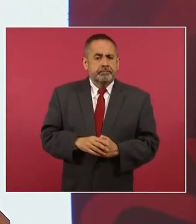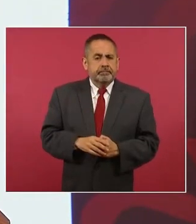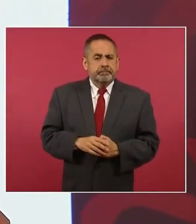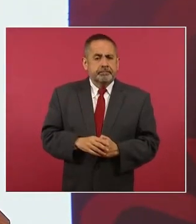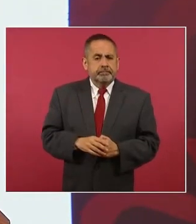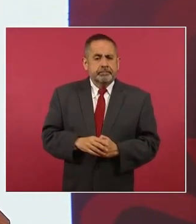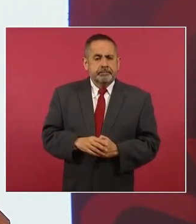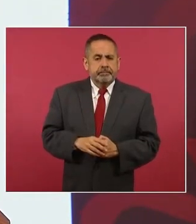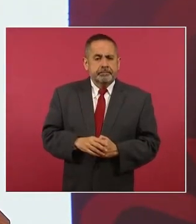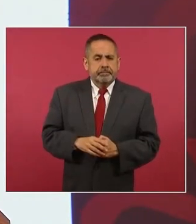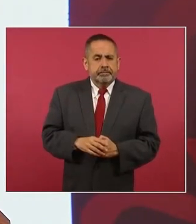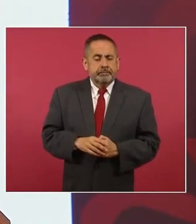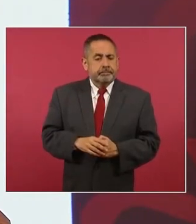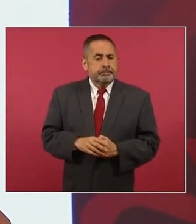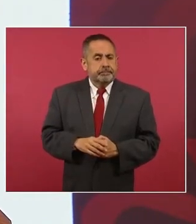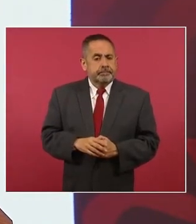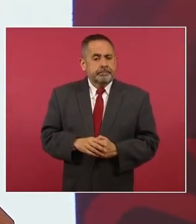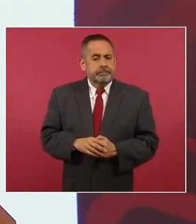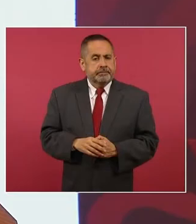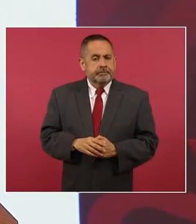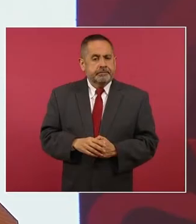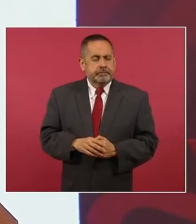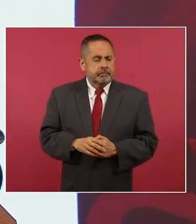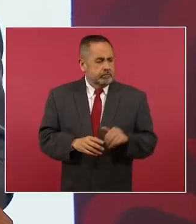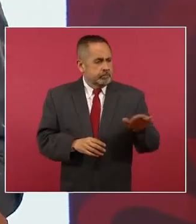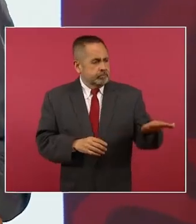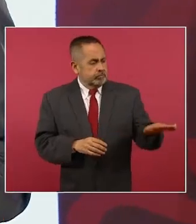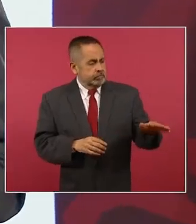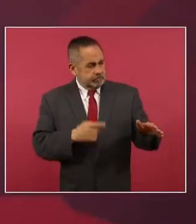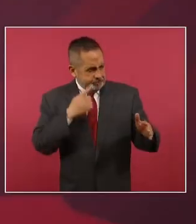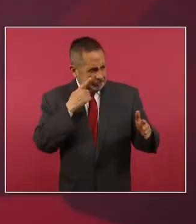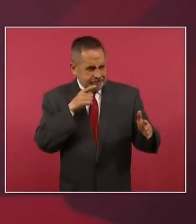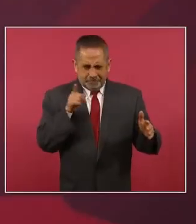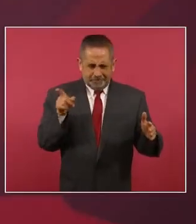que si hay irregularidades